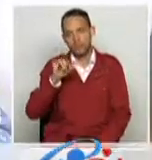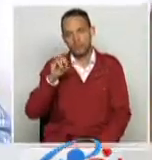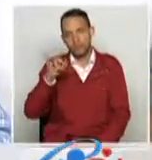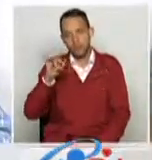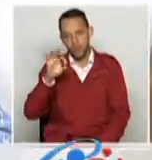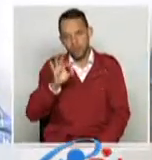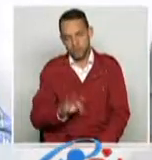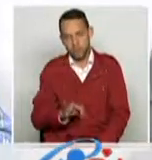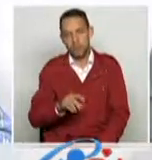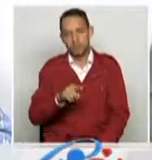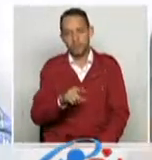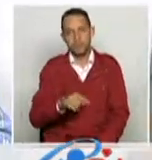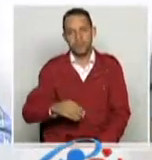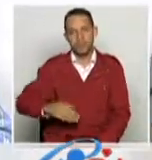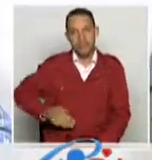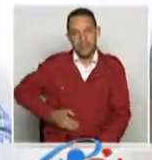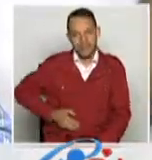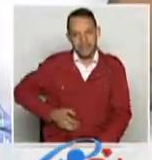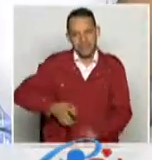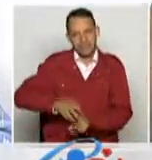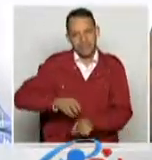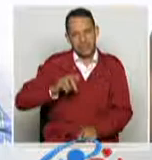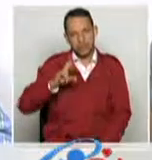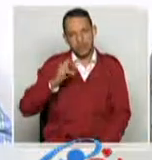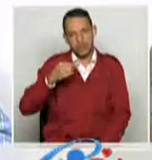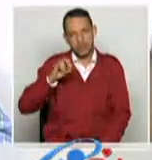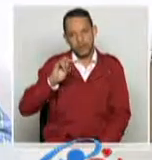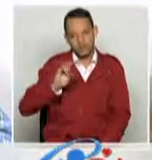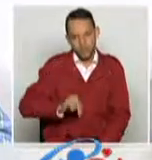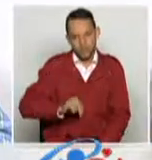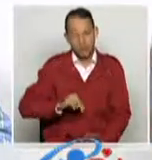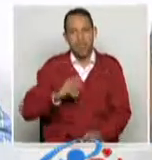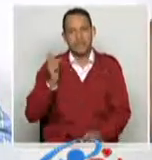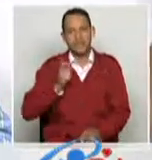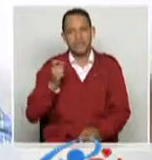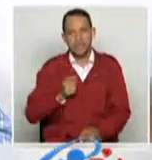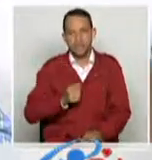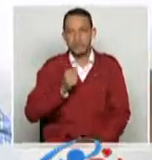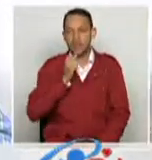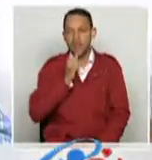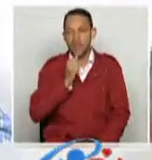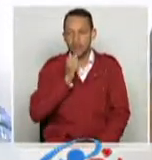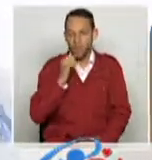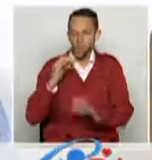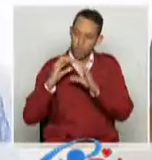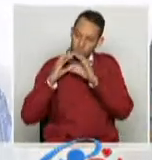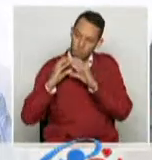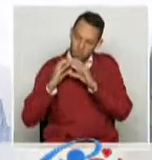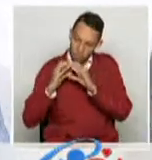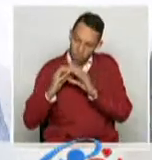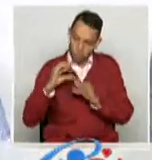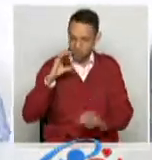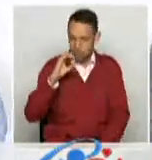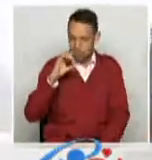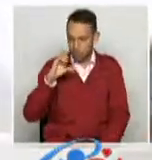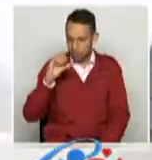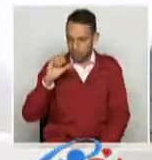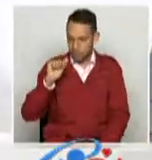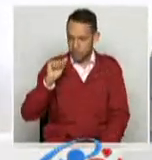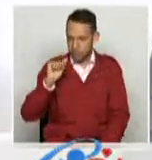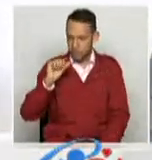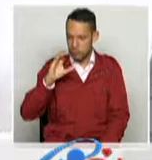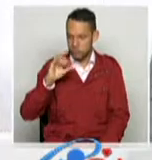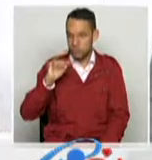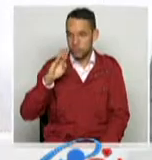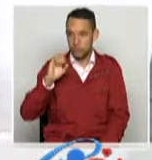desintoxicarle los riñones, nefro y riñones, cero lácteos y ayudarle a limpiar los riñones, agua de coco, cola de caballo, lo que más se pueda. Tercero,